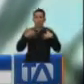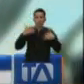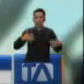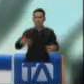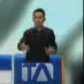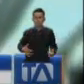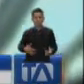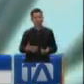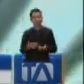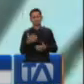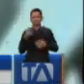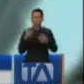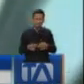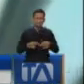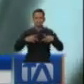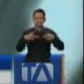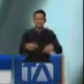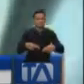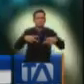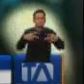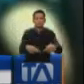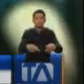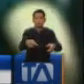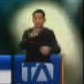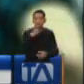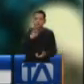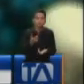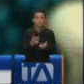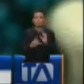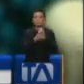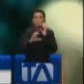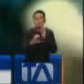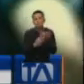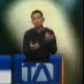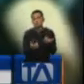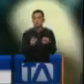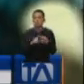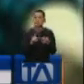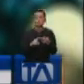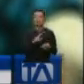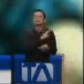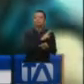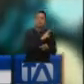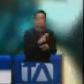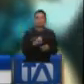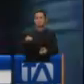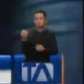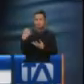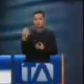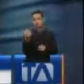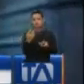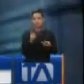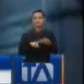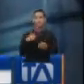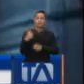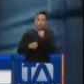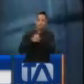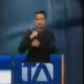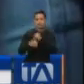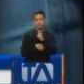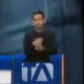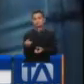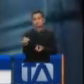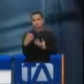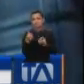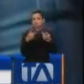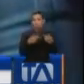mismo. Y vemos esto del transporte público, que lo comentas cuando estás en el colegio, cuando estás en la universidad, lo escuchas, y siguen pasando los años y la situación sigue